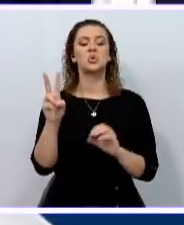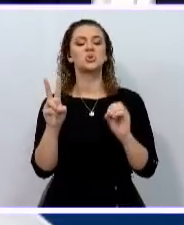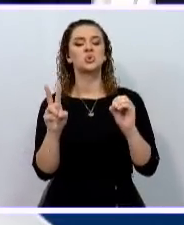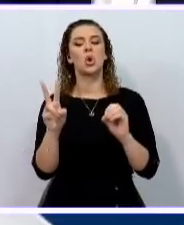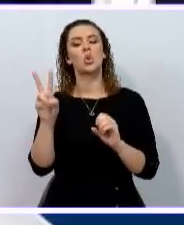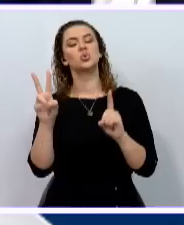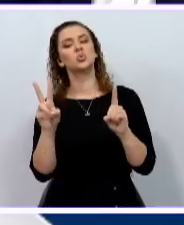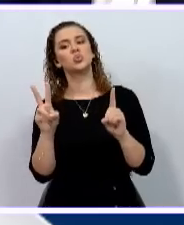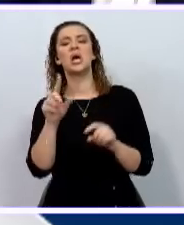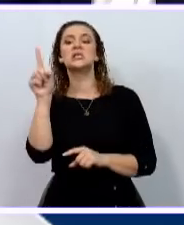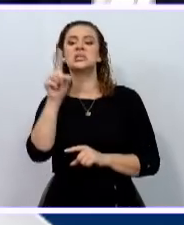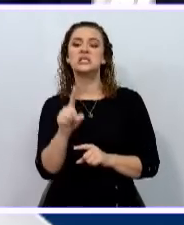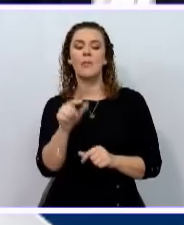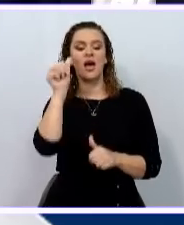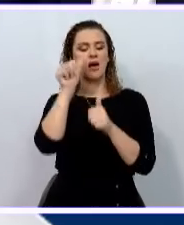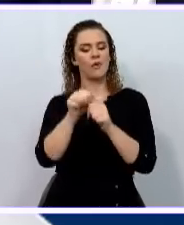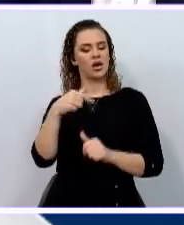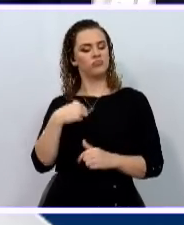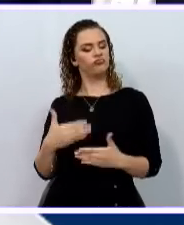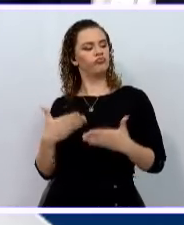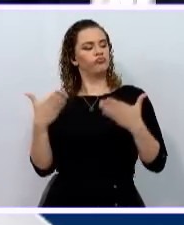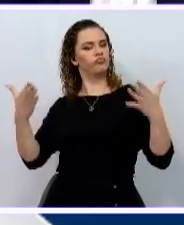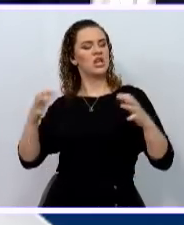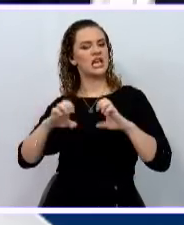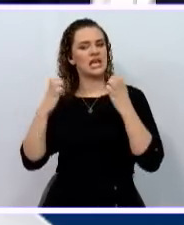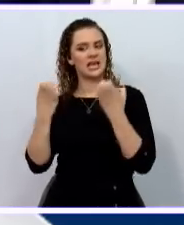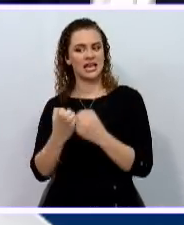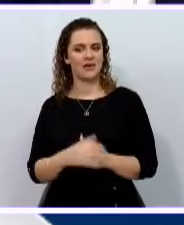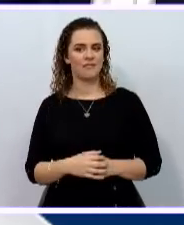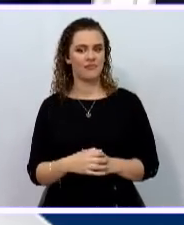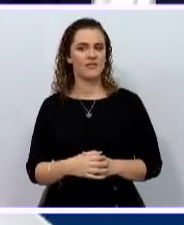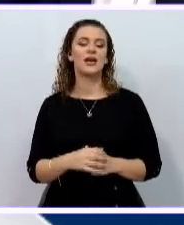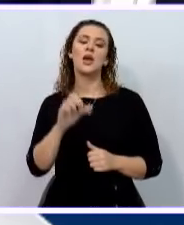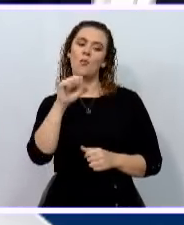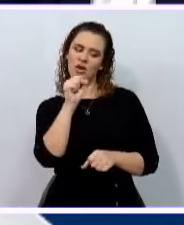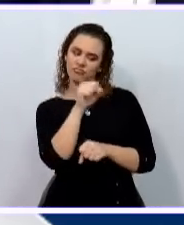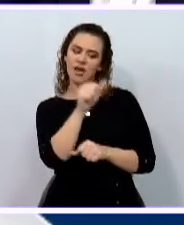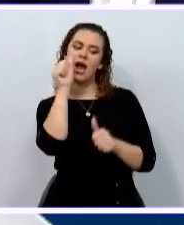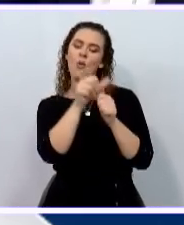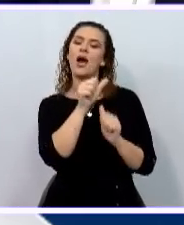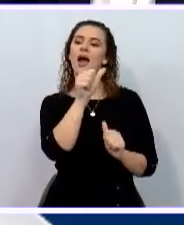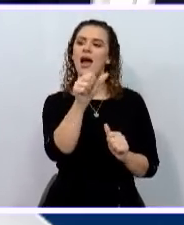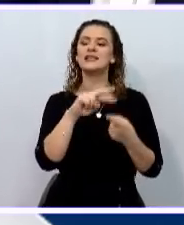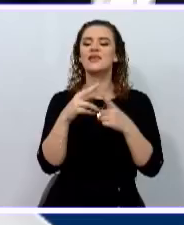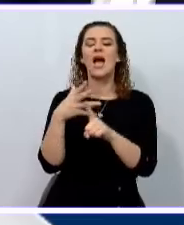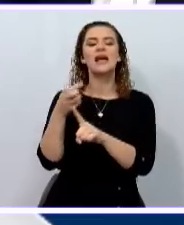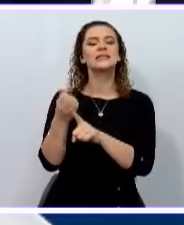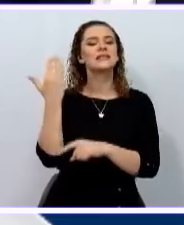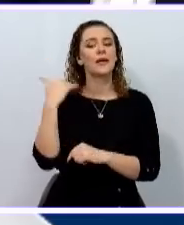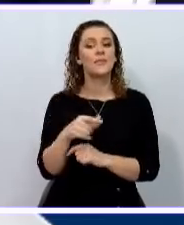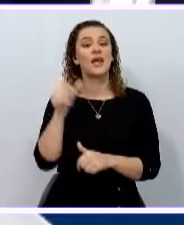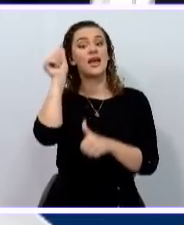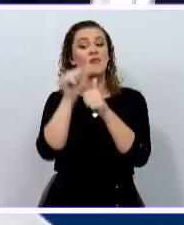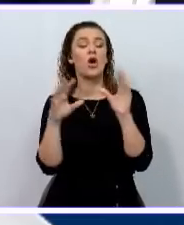a cero dos a uno Saprissa se recuerda que sigue siendo un gran equipo y quién puede ganar se recuerda que le puede ganar a la línea como accidente se recuerda también